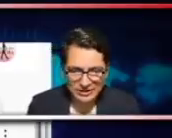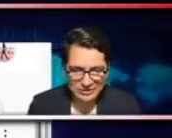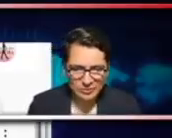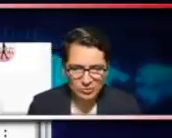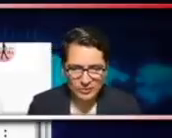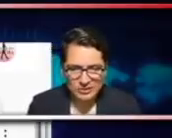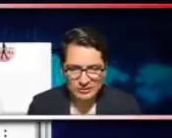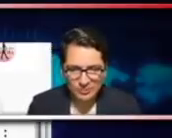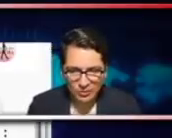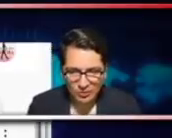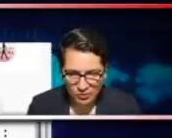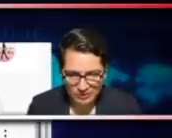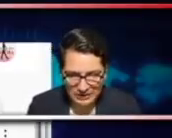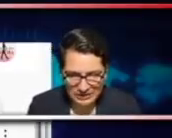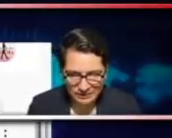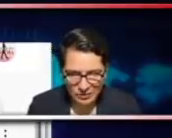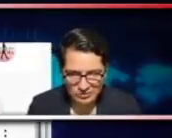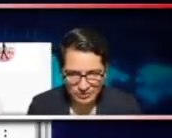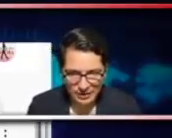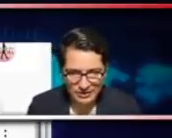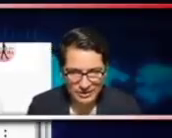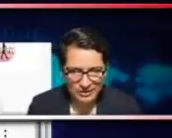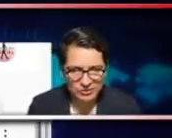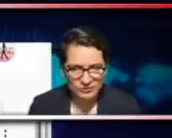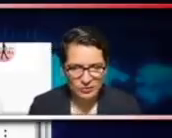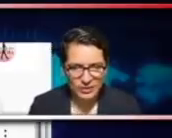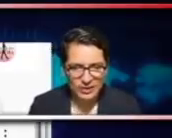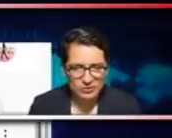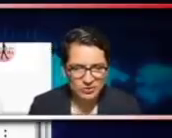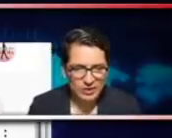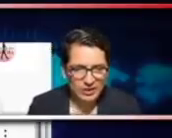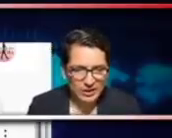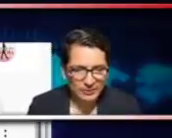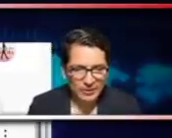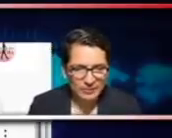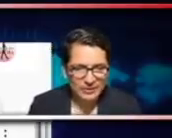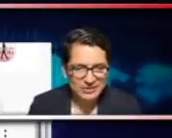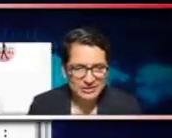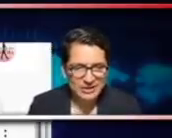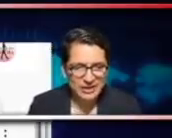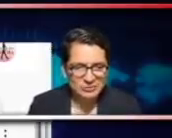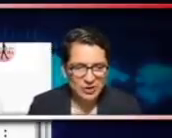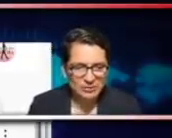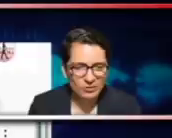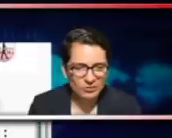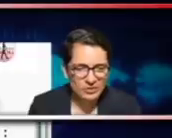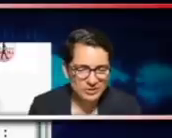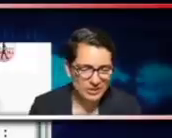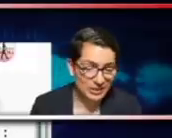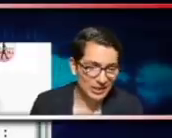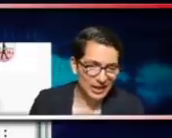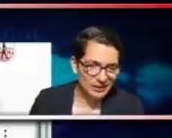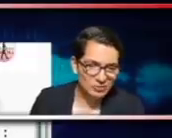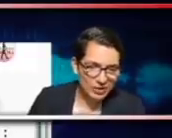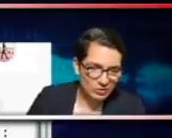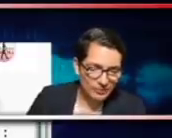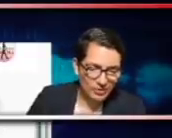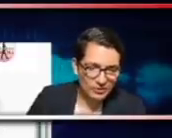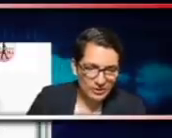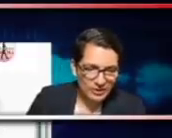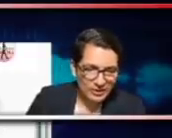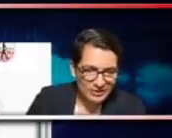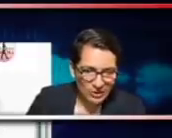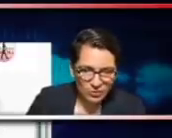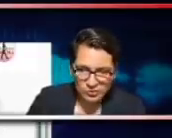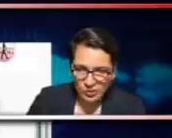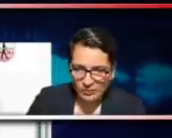gracias por tu príncipe por tus principios para mantenernos informados que puede pasar si queda vuelvo si queda absuelto